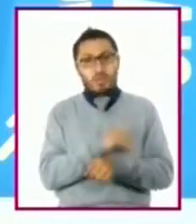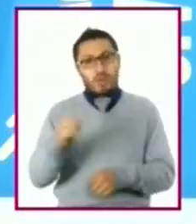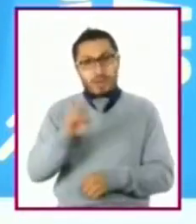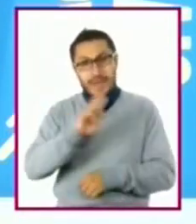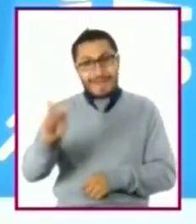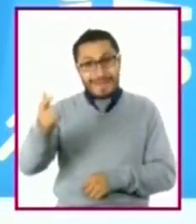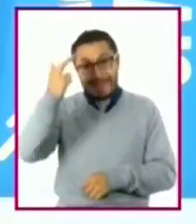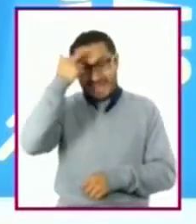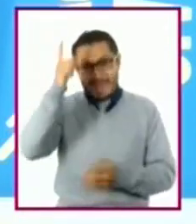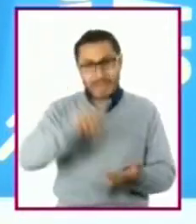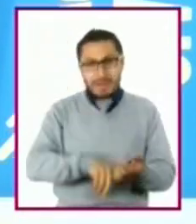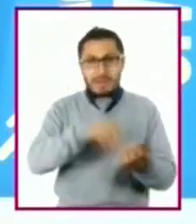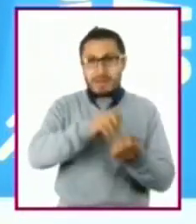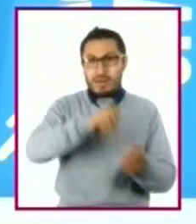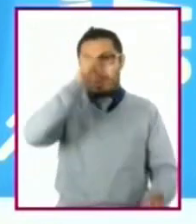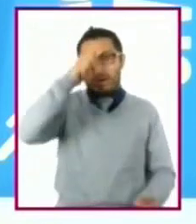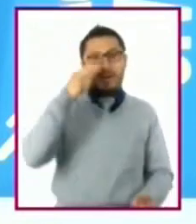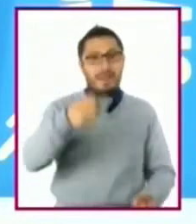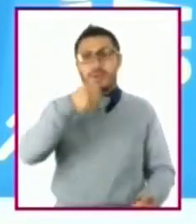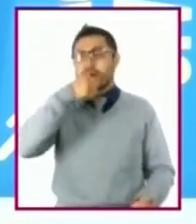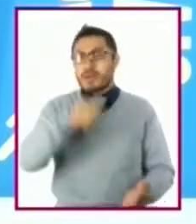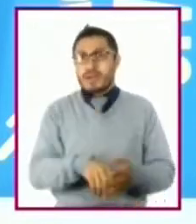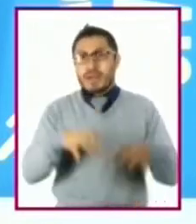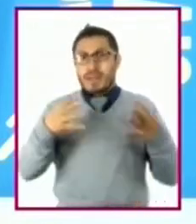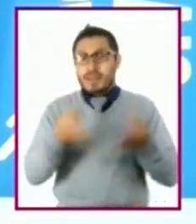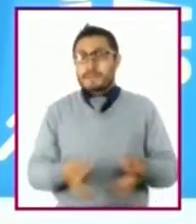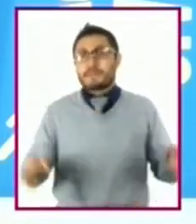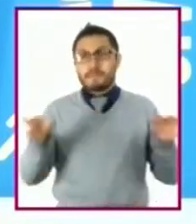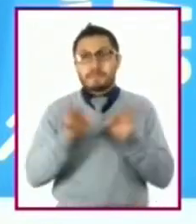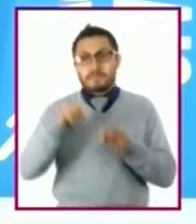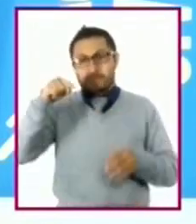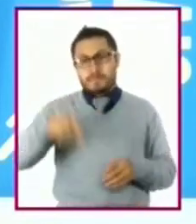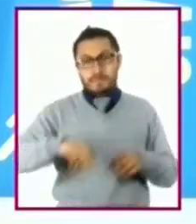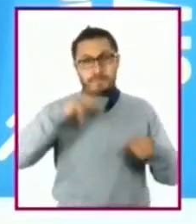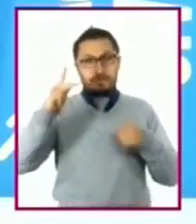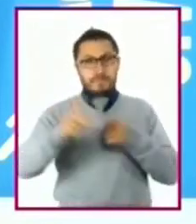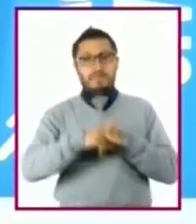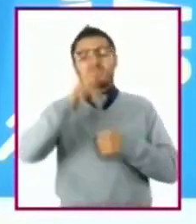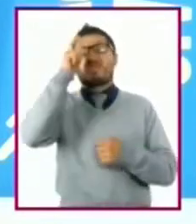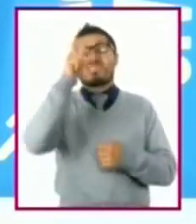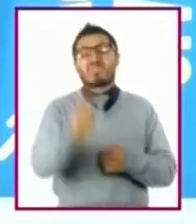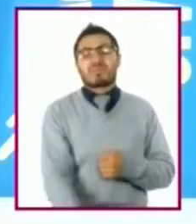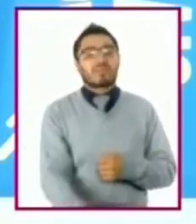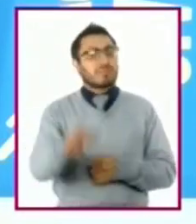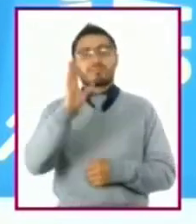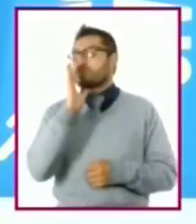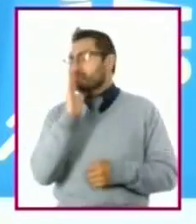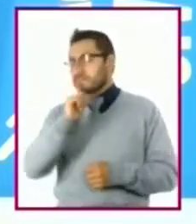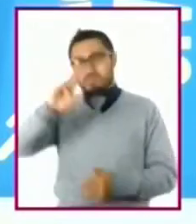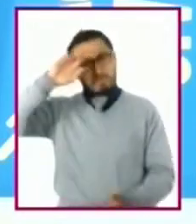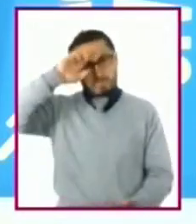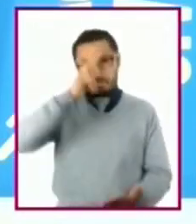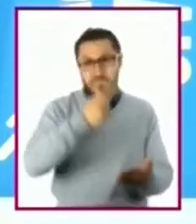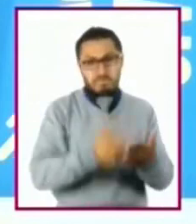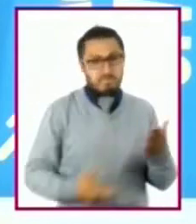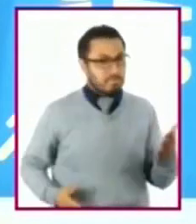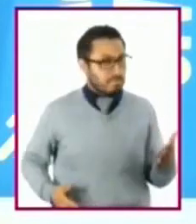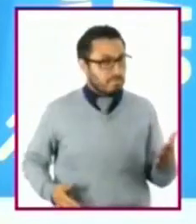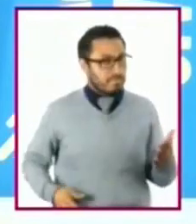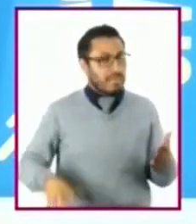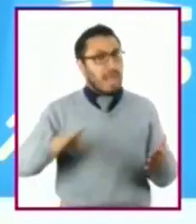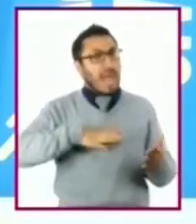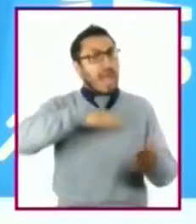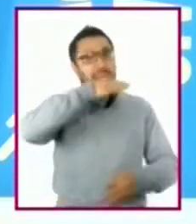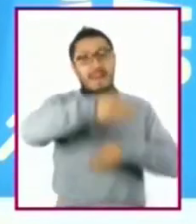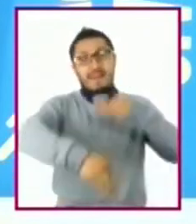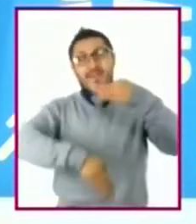nuestra Constitución, que es la Carta Magna de nuestro país. Esto significa que no pueden violarse, aplican a todas las